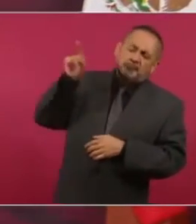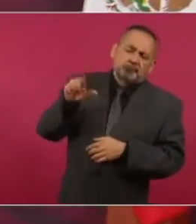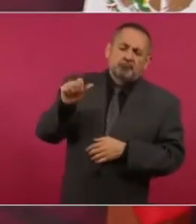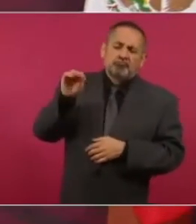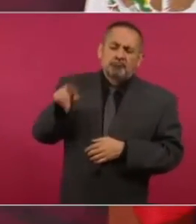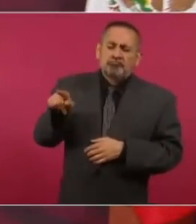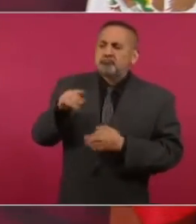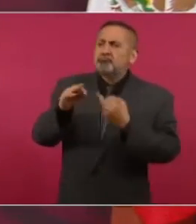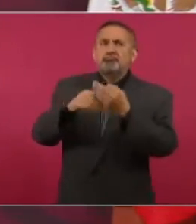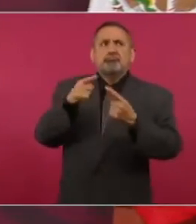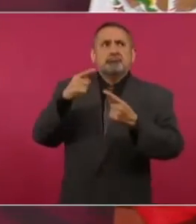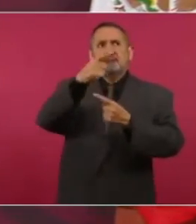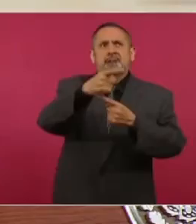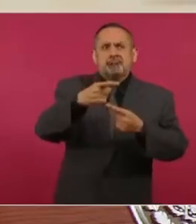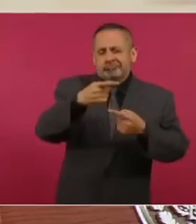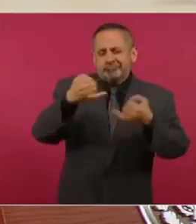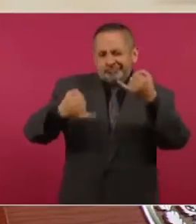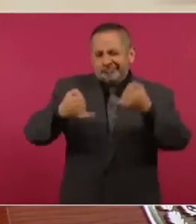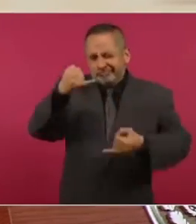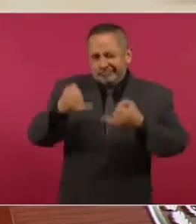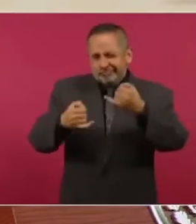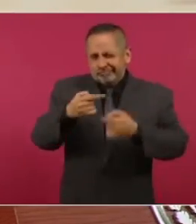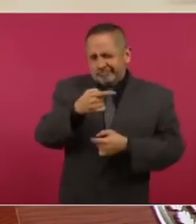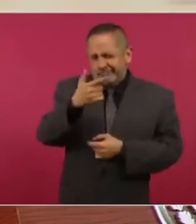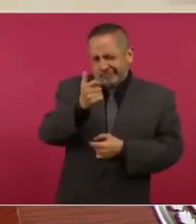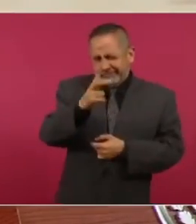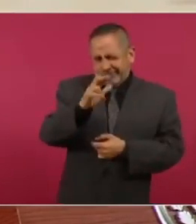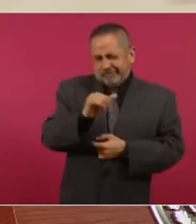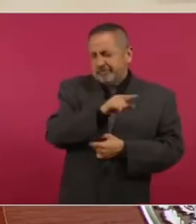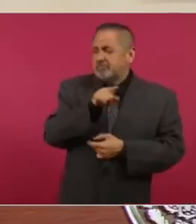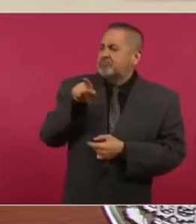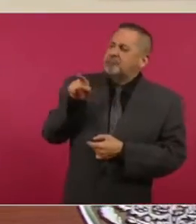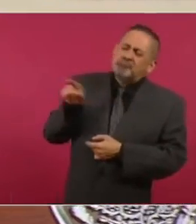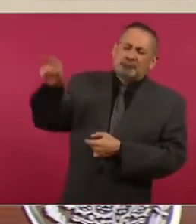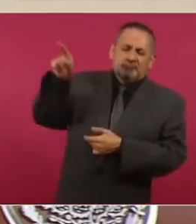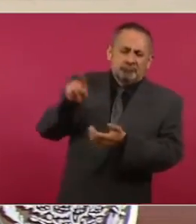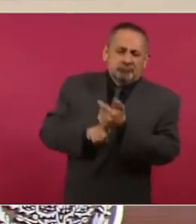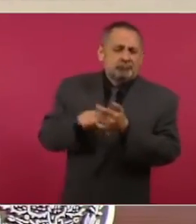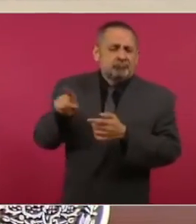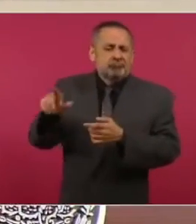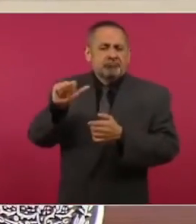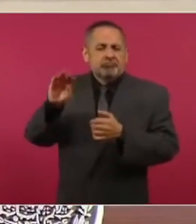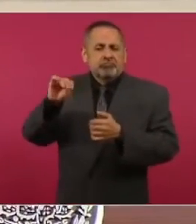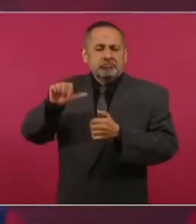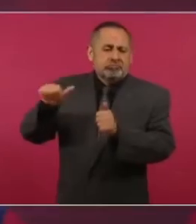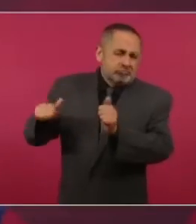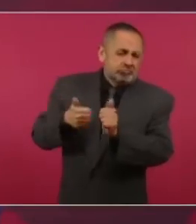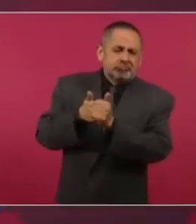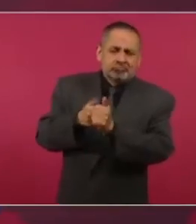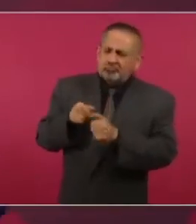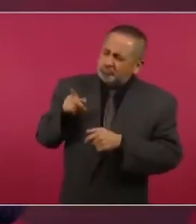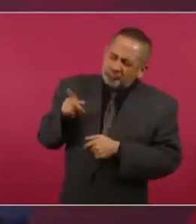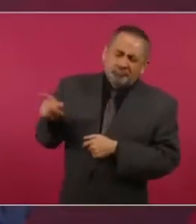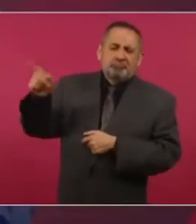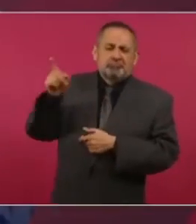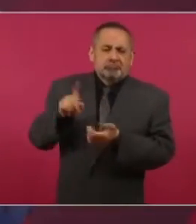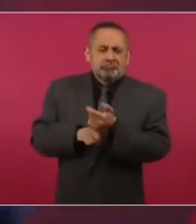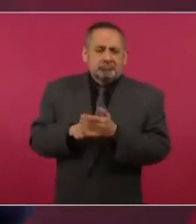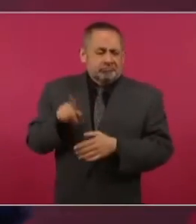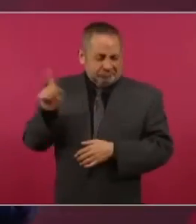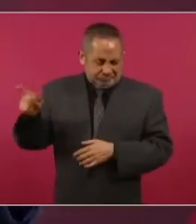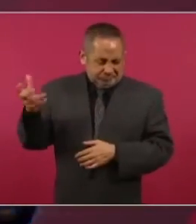que todo lo que está pasando en Estados Unidos, este juicio, tiene que ver